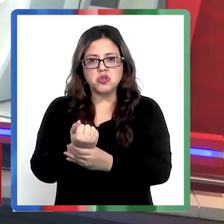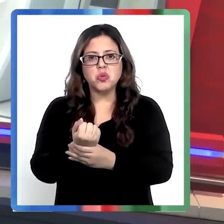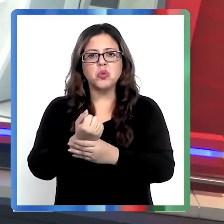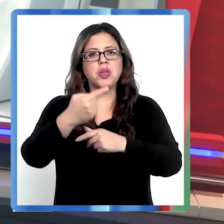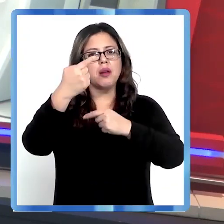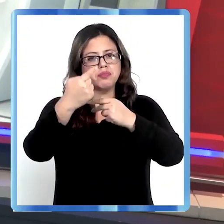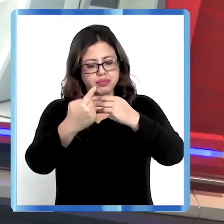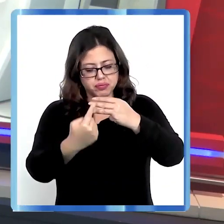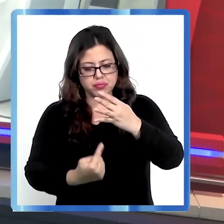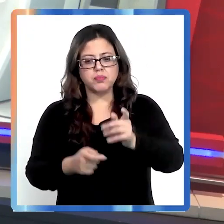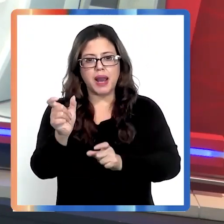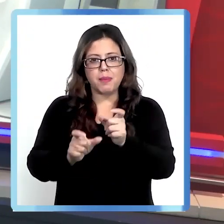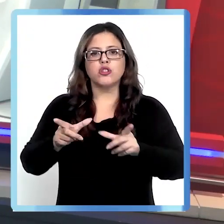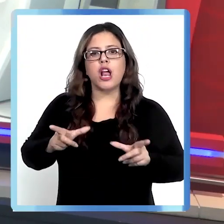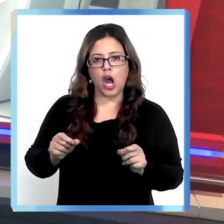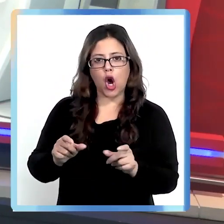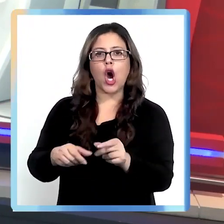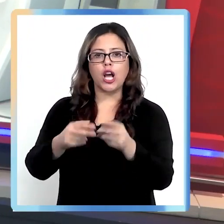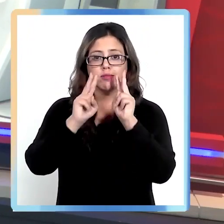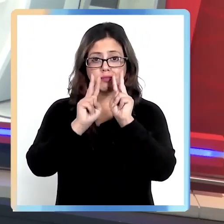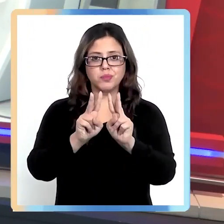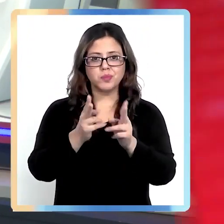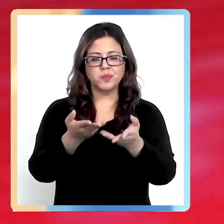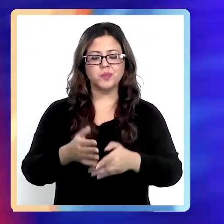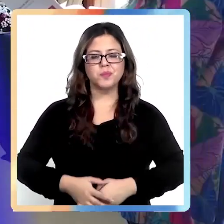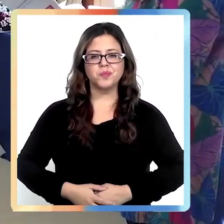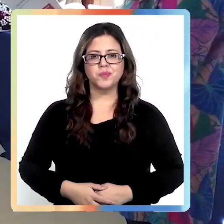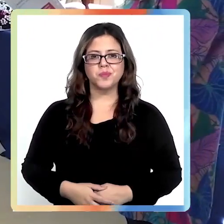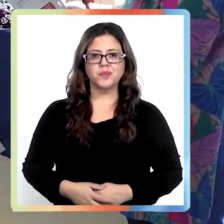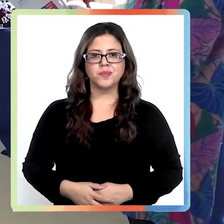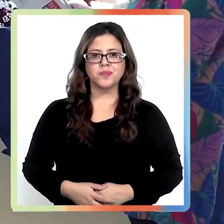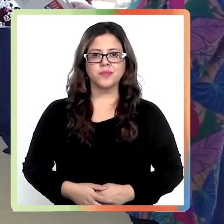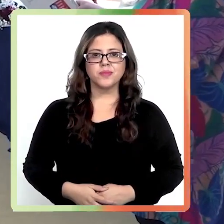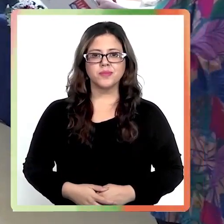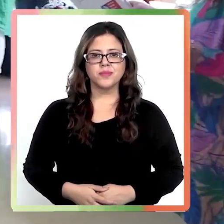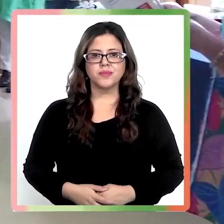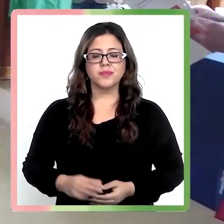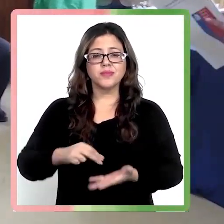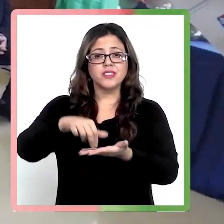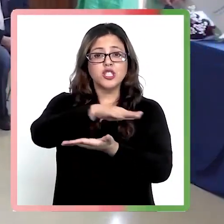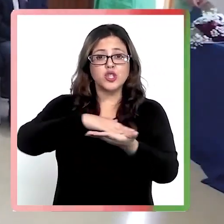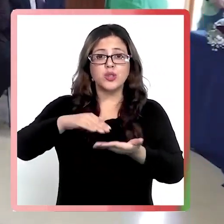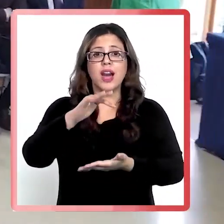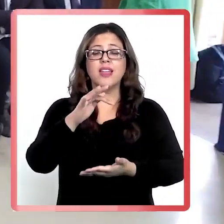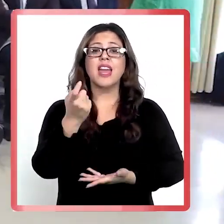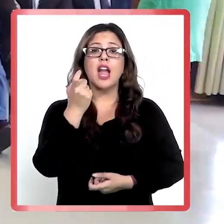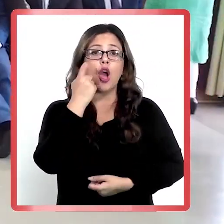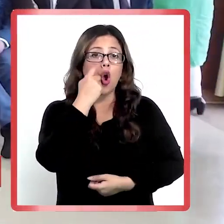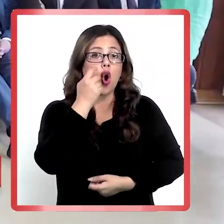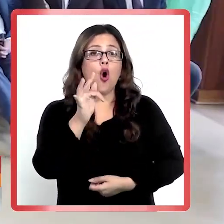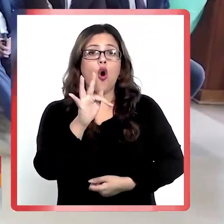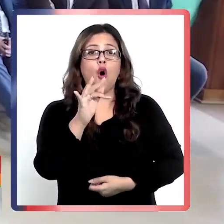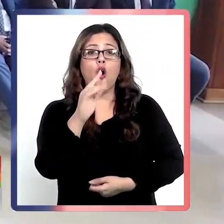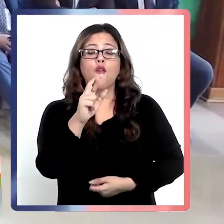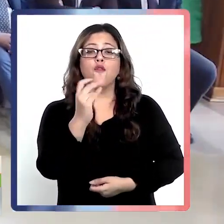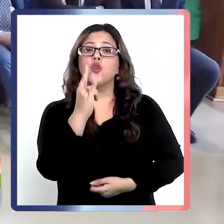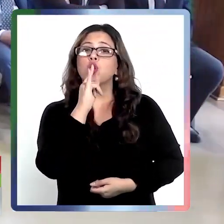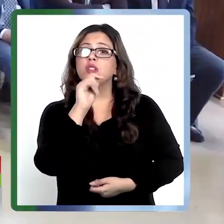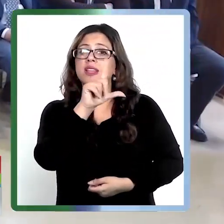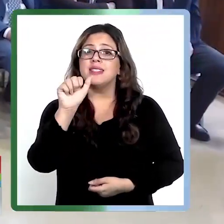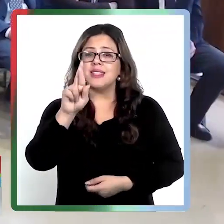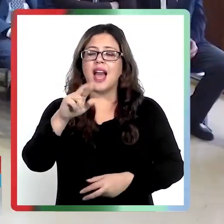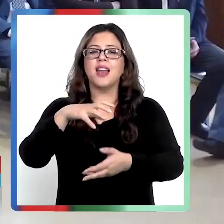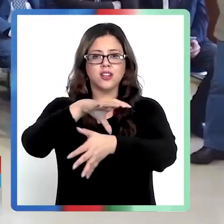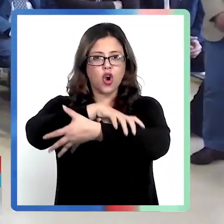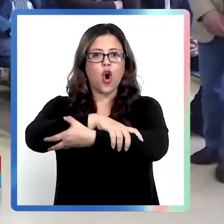oncológicos. Canal 5 de Puerto Montt nos explica. En la ciudad de Frutillar tuvo lugar la firma de